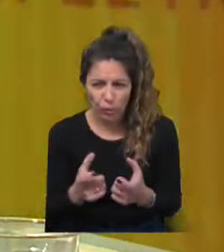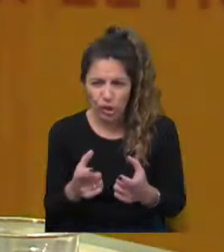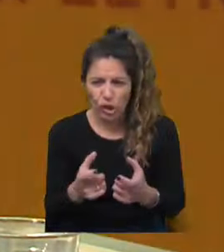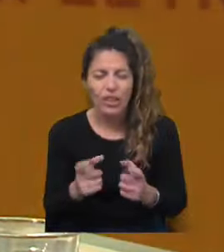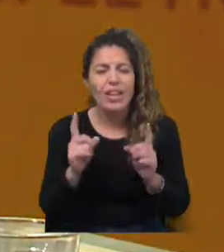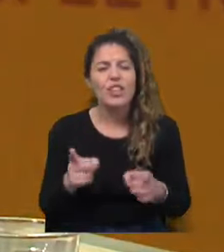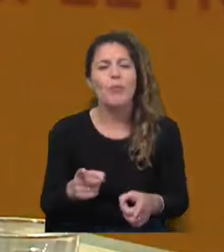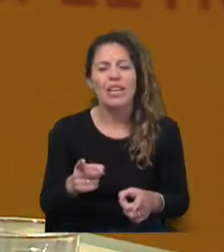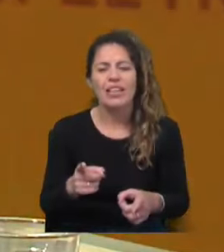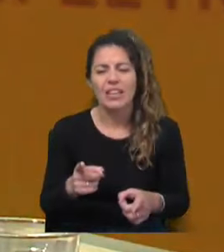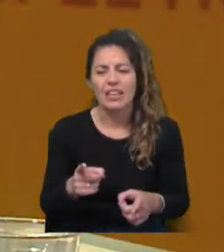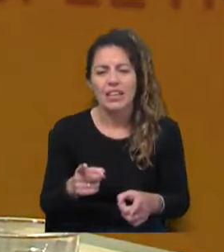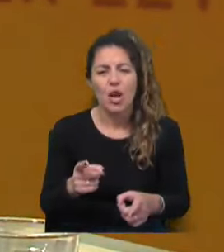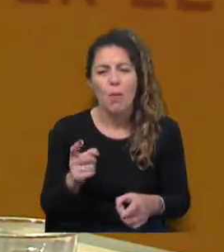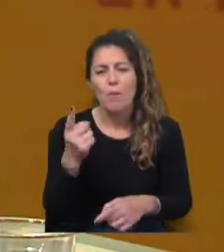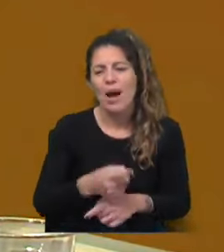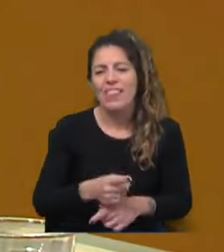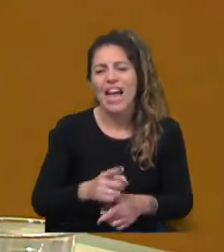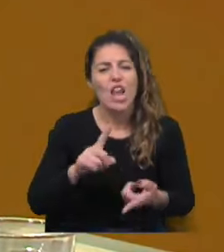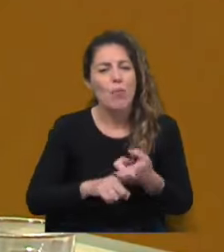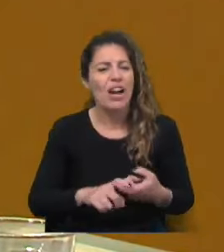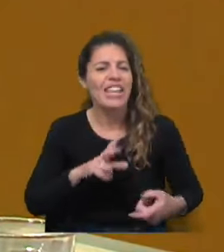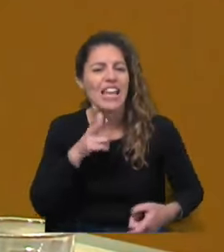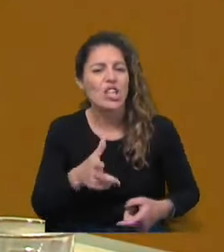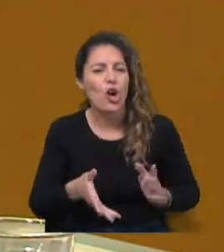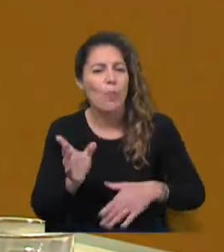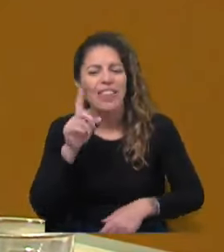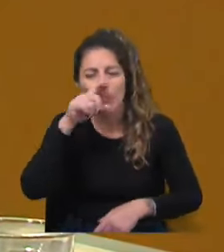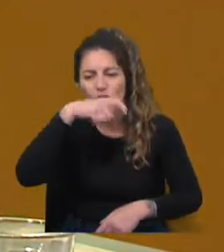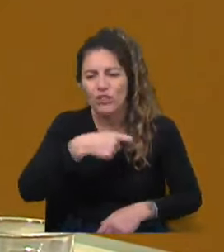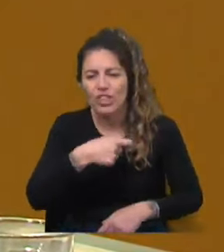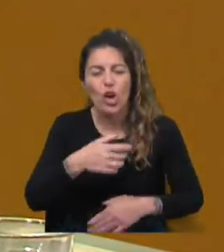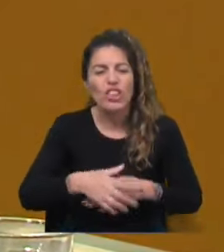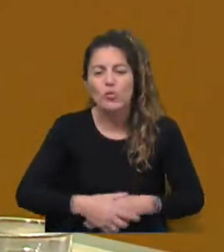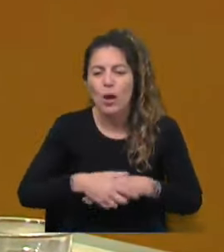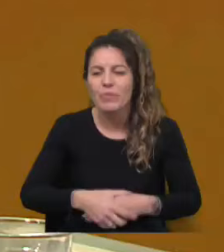estaba también ahí, o sea, manda a la mujer y al hijo, la mandan a Montevideo, es su amigo,